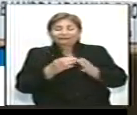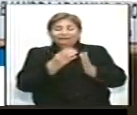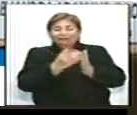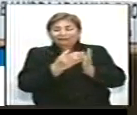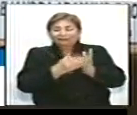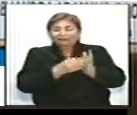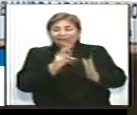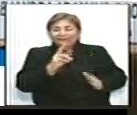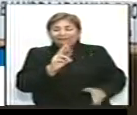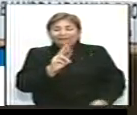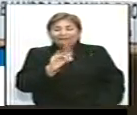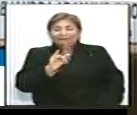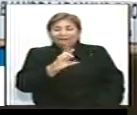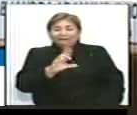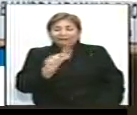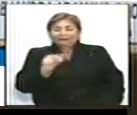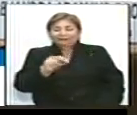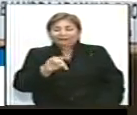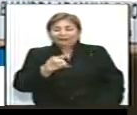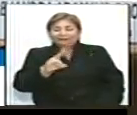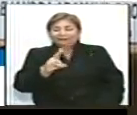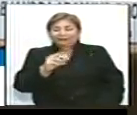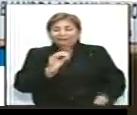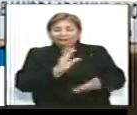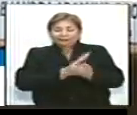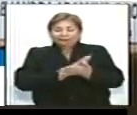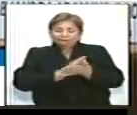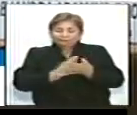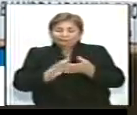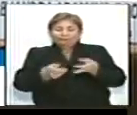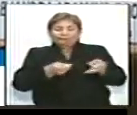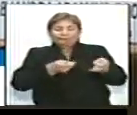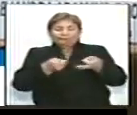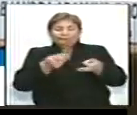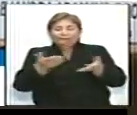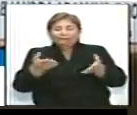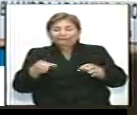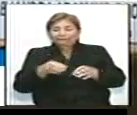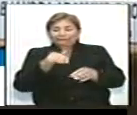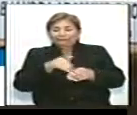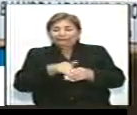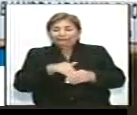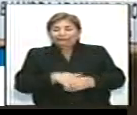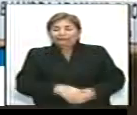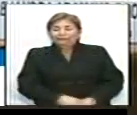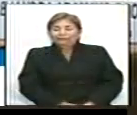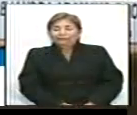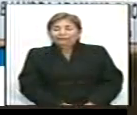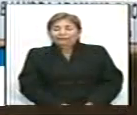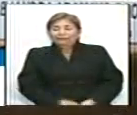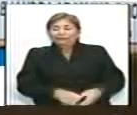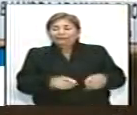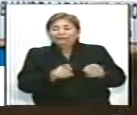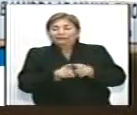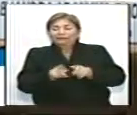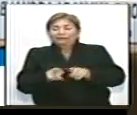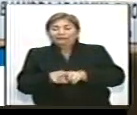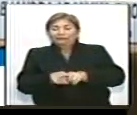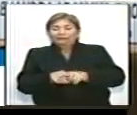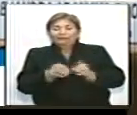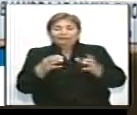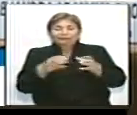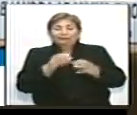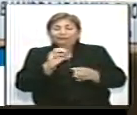congresista César Villanueva por su impecable conducción de este acto eleccionario. Y por tanto, con el